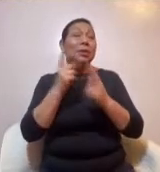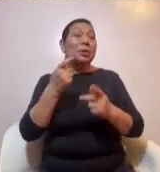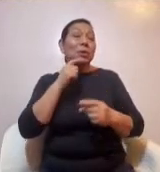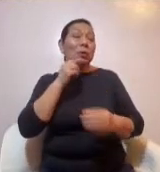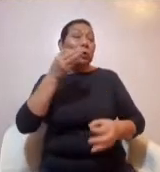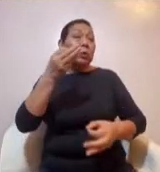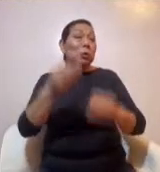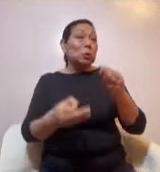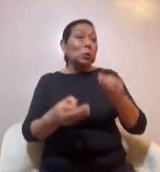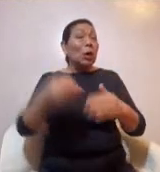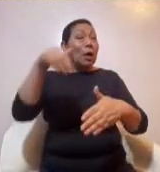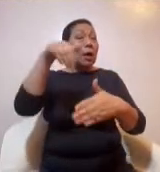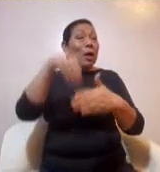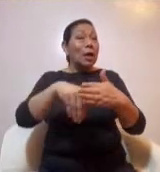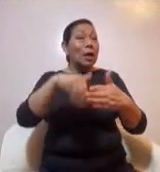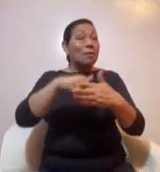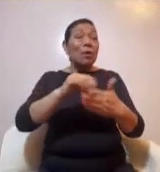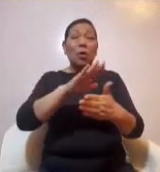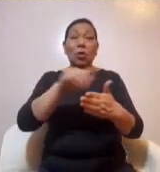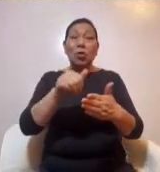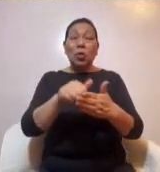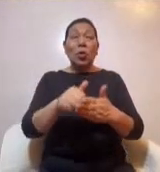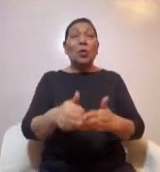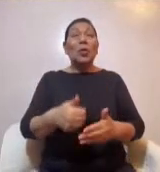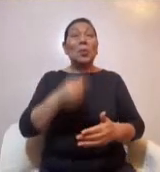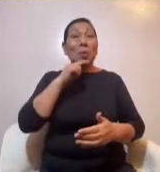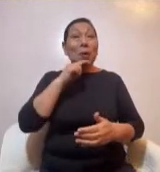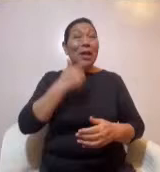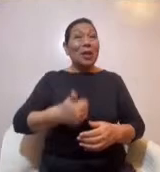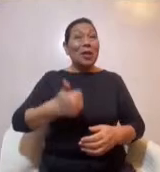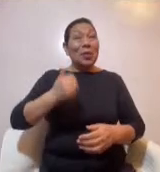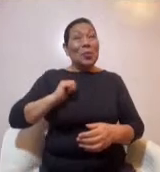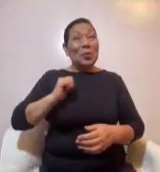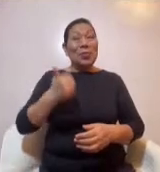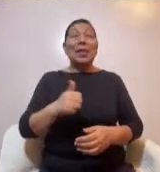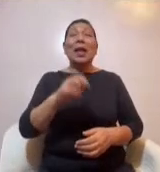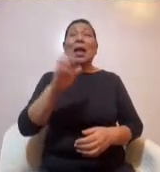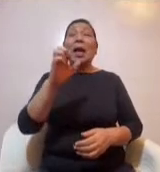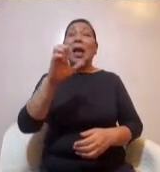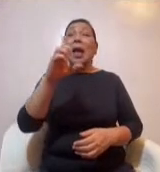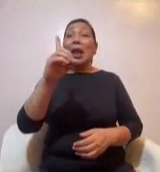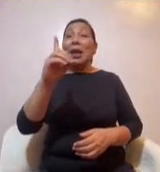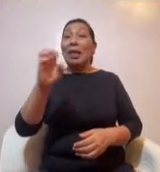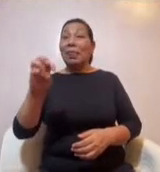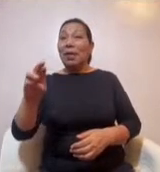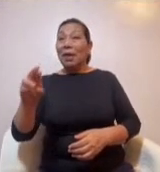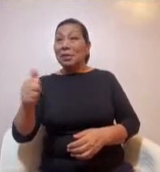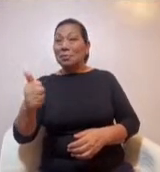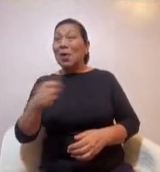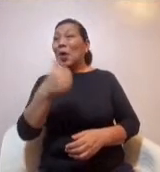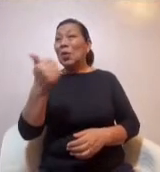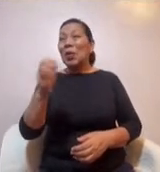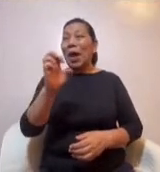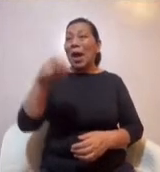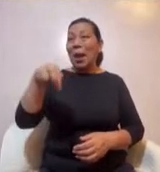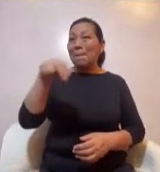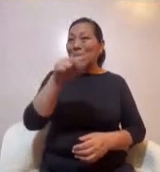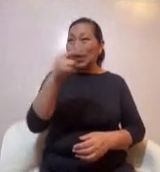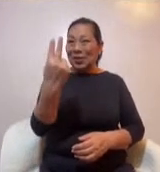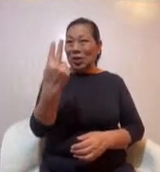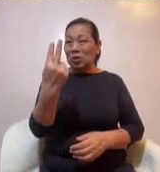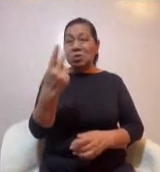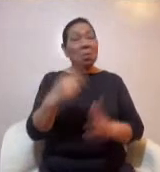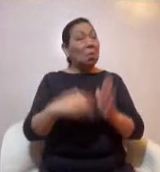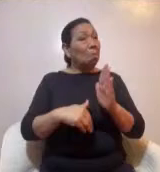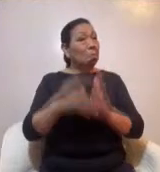efectivamente la perspectiva de género en la sentencia, bueno, en el voto, ¿no?, sobre todo de la magistrada Ledesma y también del magistrado Espinosa, creo que es